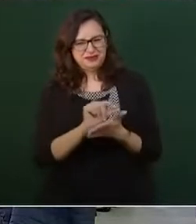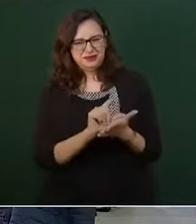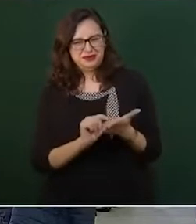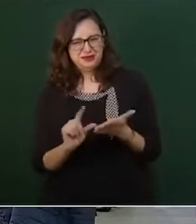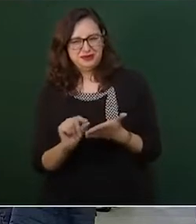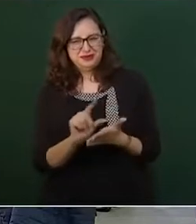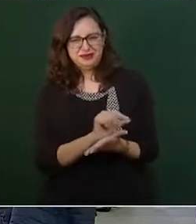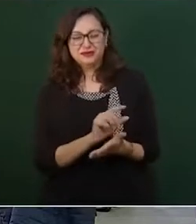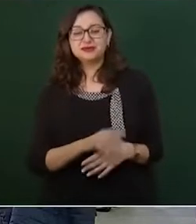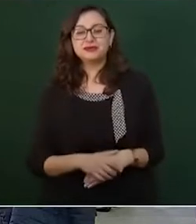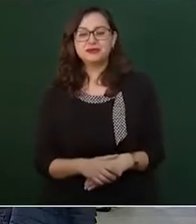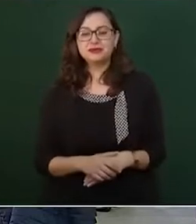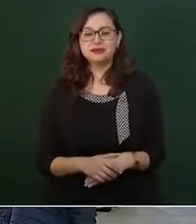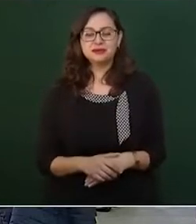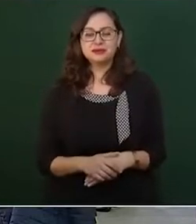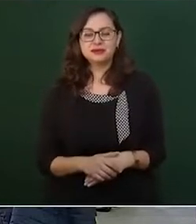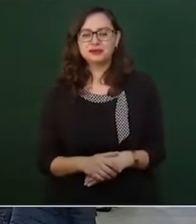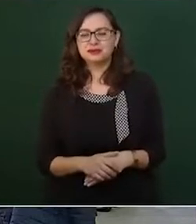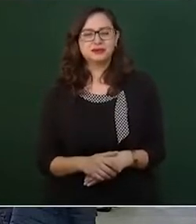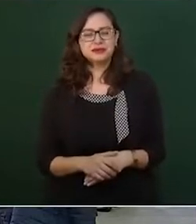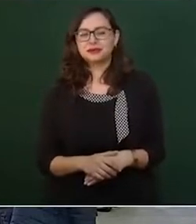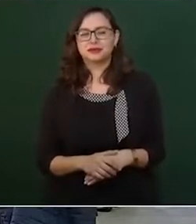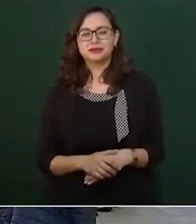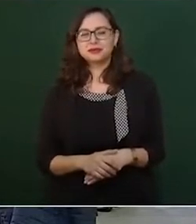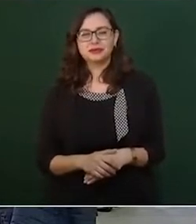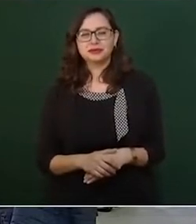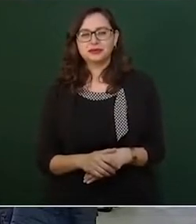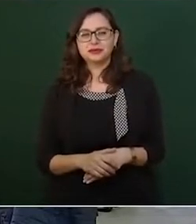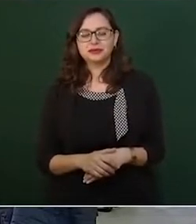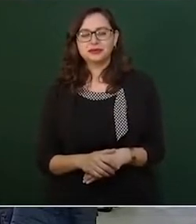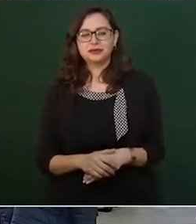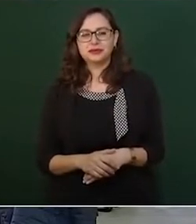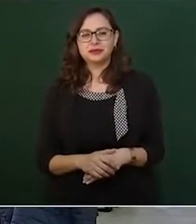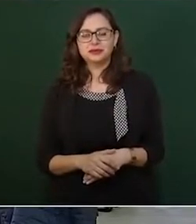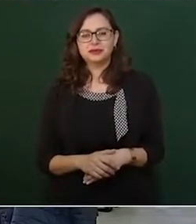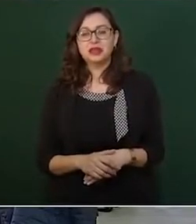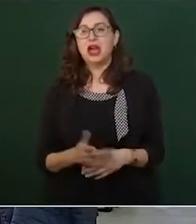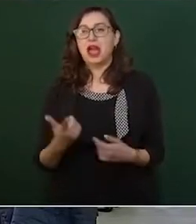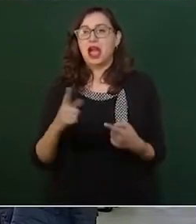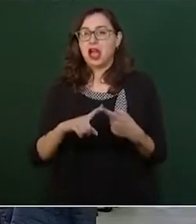el de... No, sí, feo, caro, lejos.